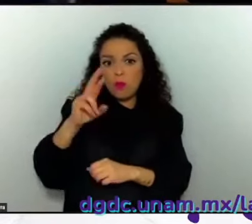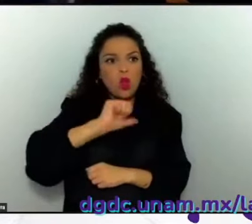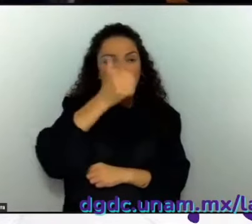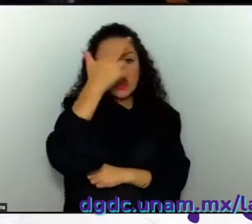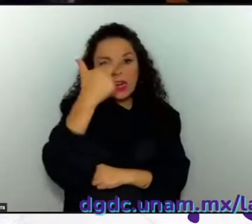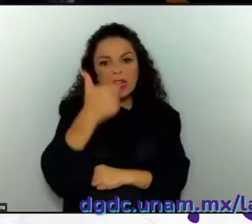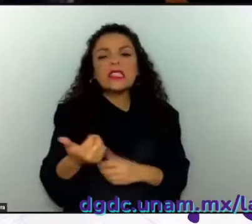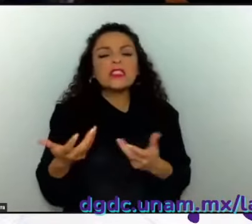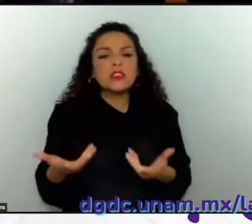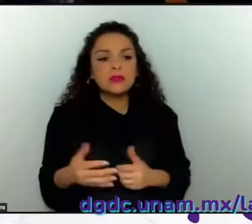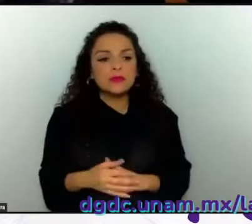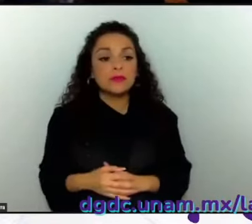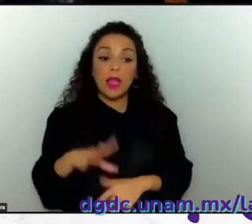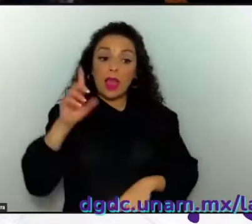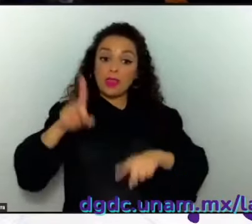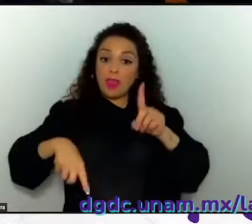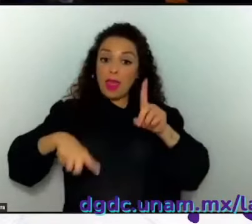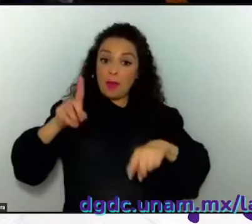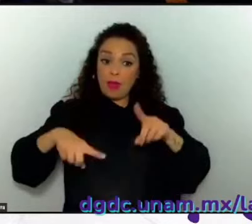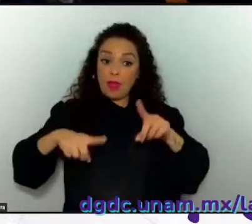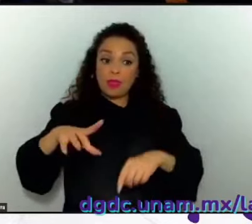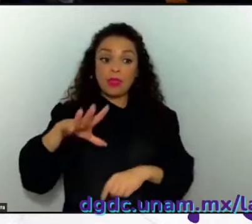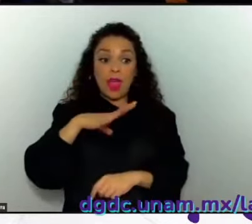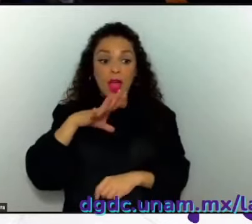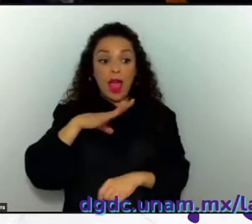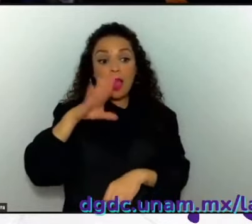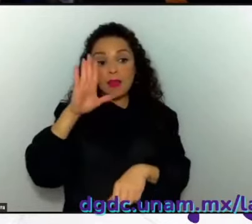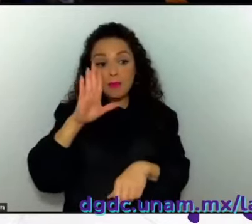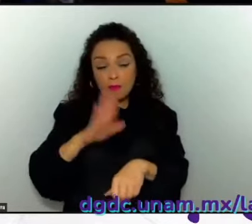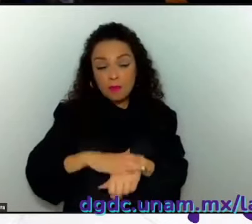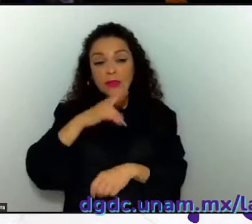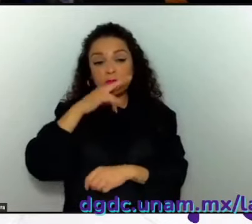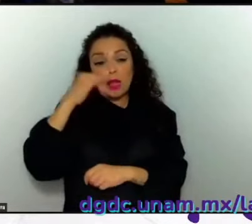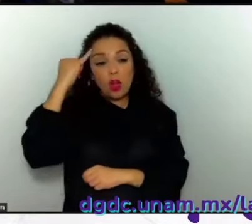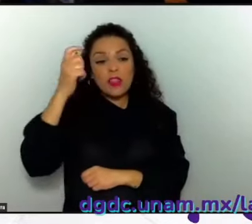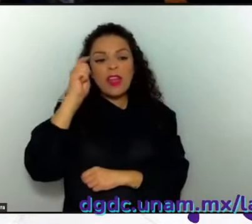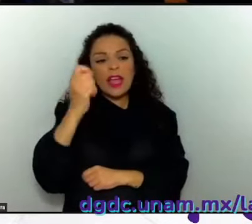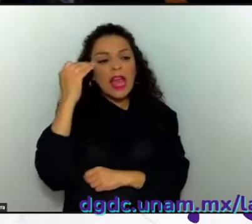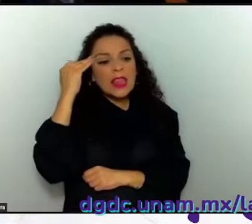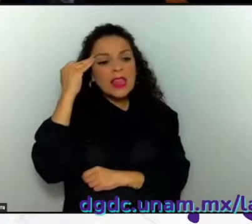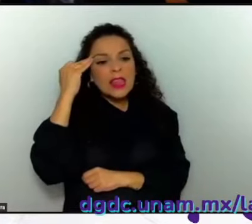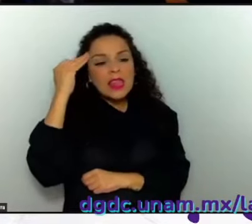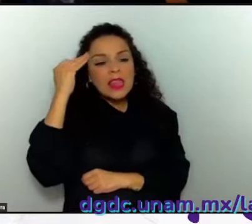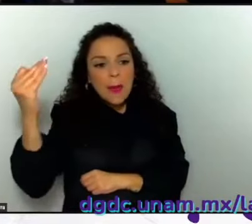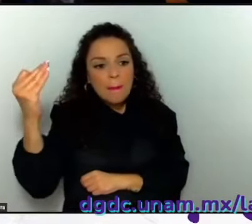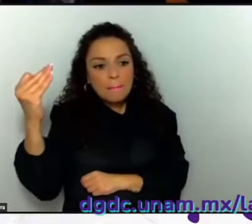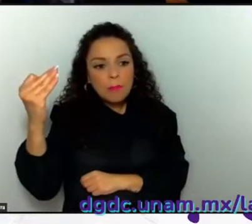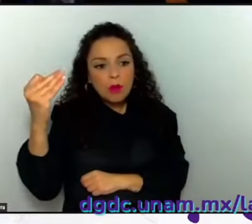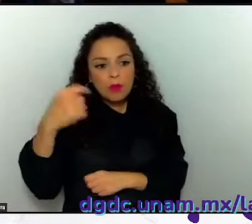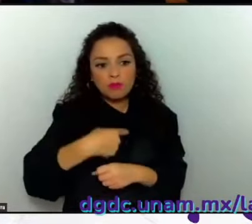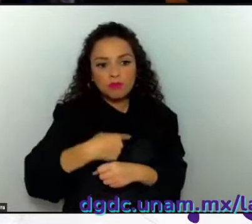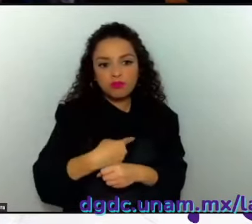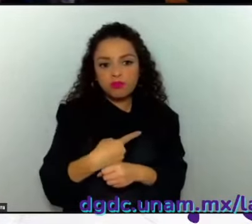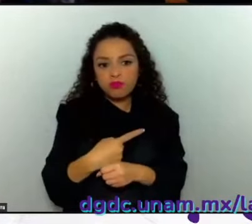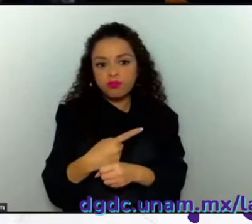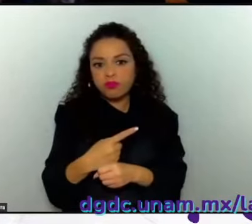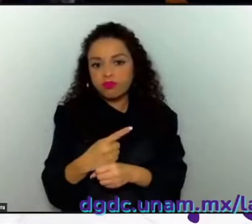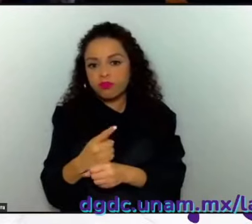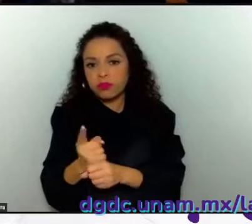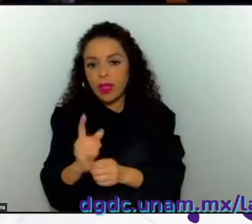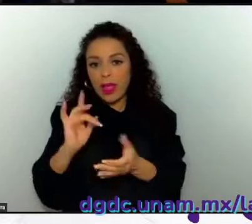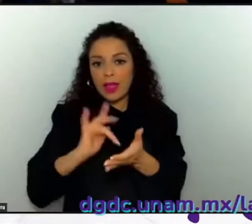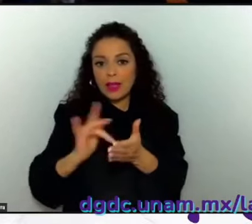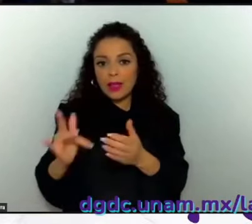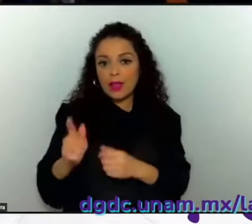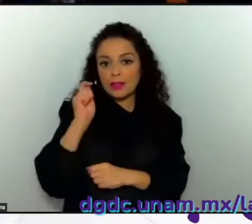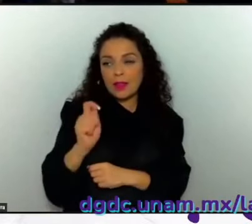Depende a qué te refieras. Tenemos mucha mejor idea de qué es el tiempo hoy de lo que se tenía hace ciento y pico de años, gracias a la teoría de Einstein de la